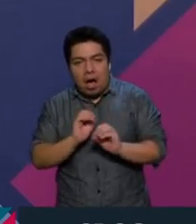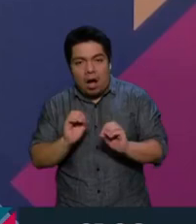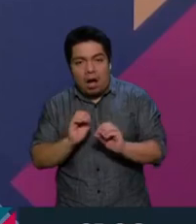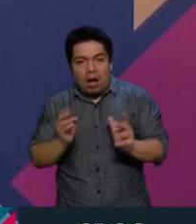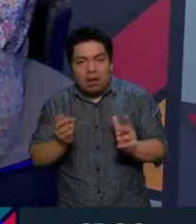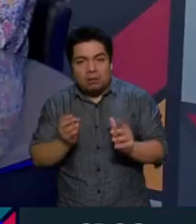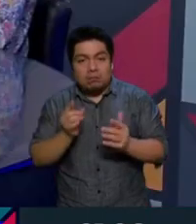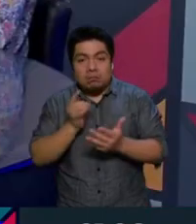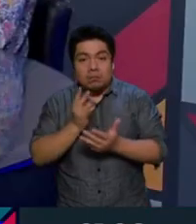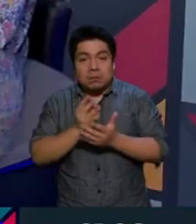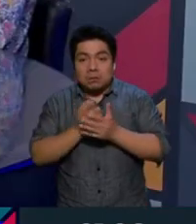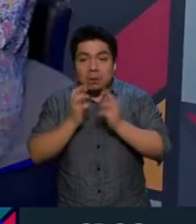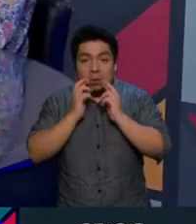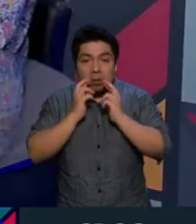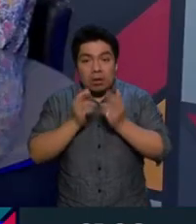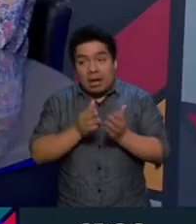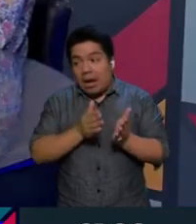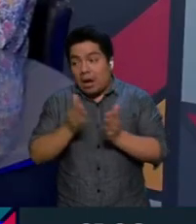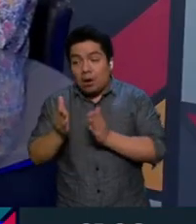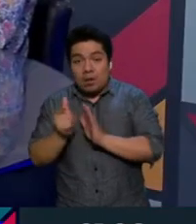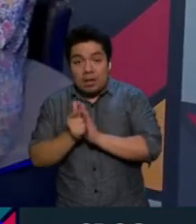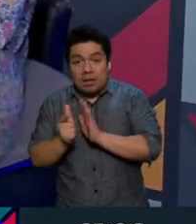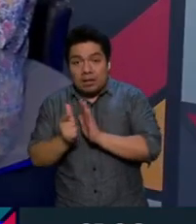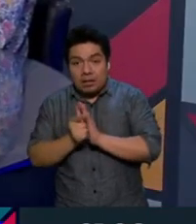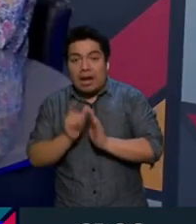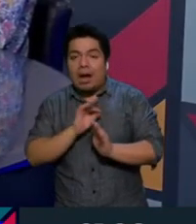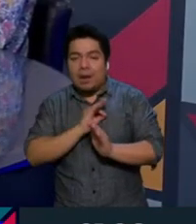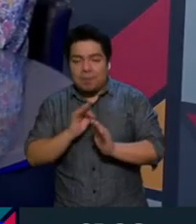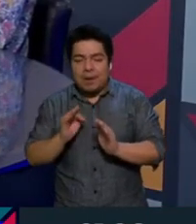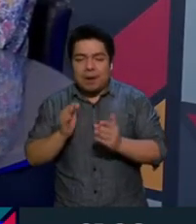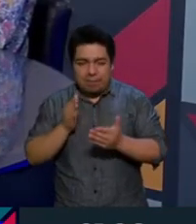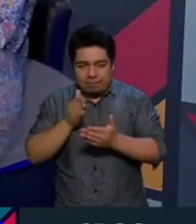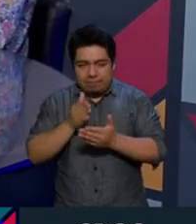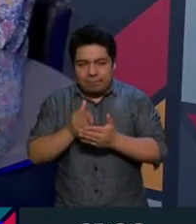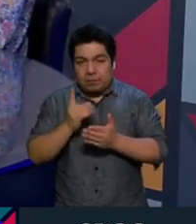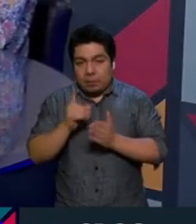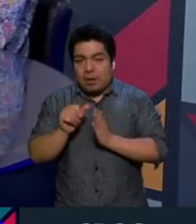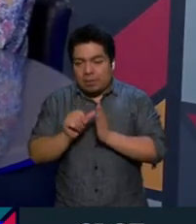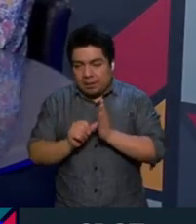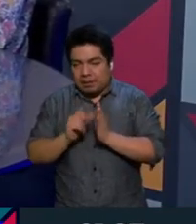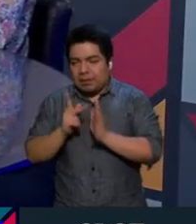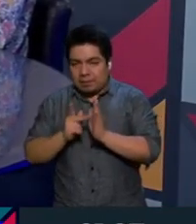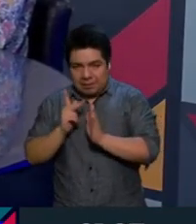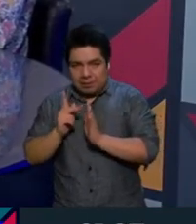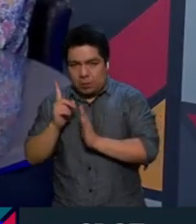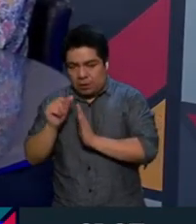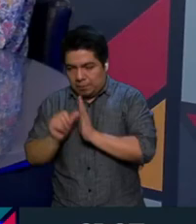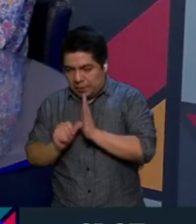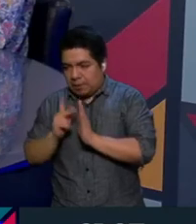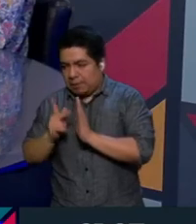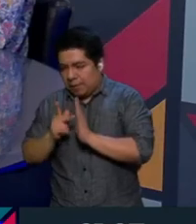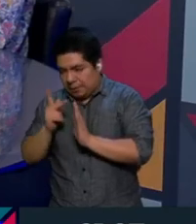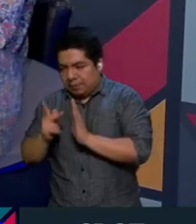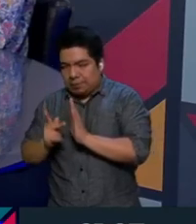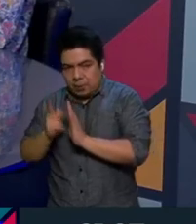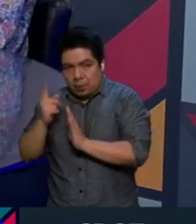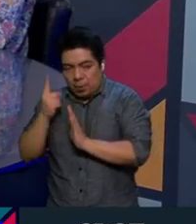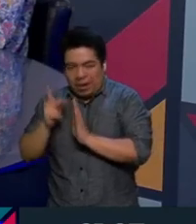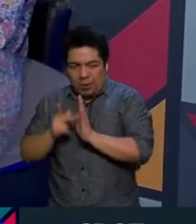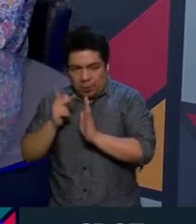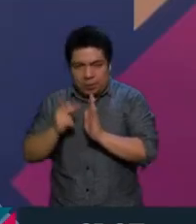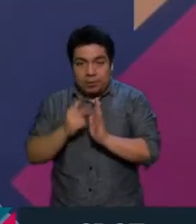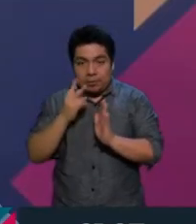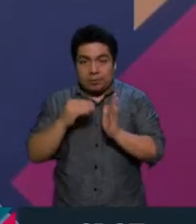las sesiones ordinarias las que marca la ley, que tienen que ser una vez por mes. Entonces, en